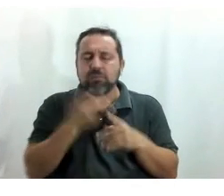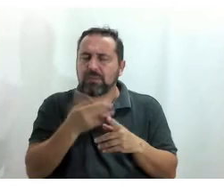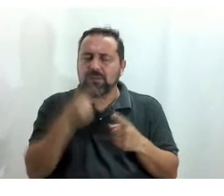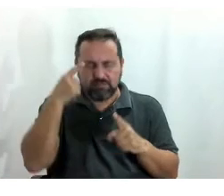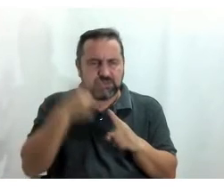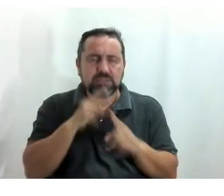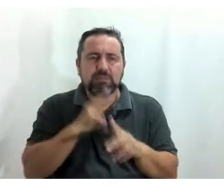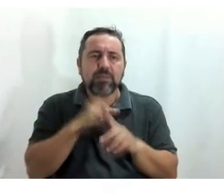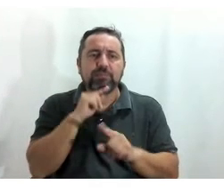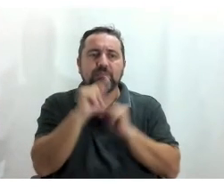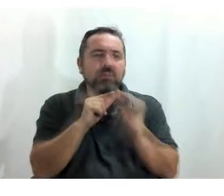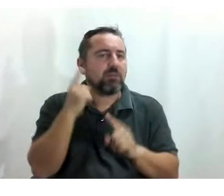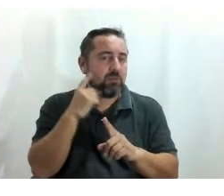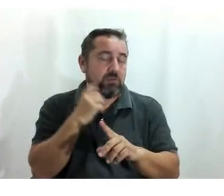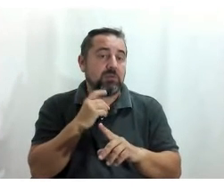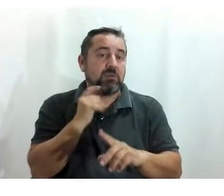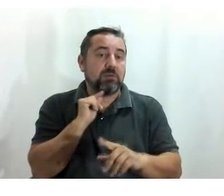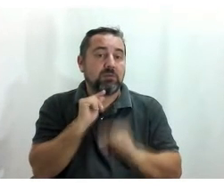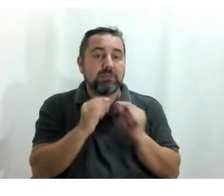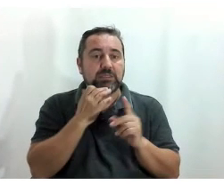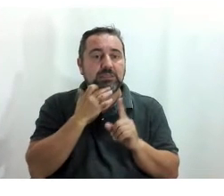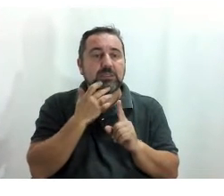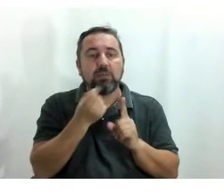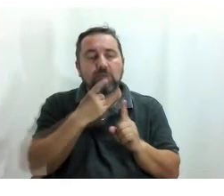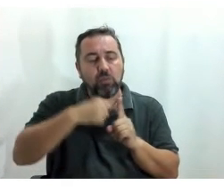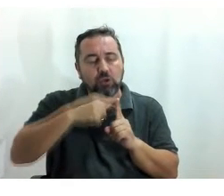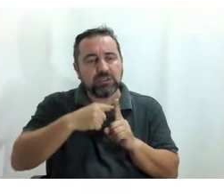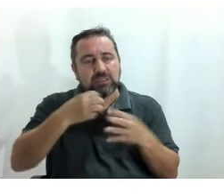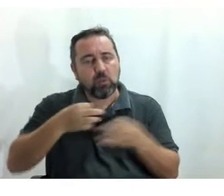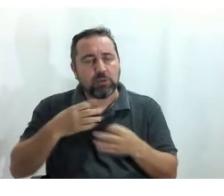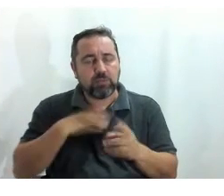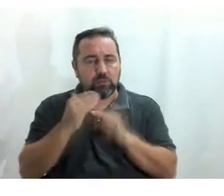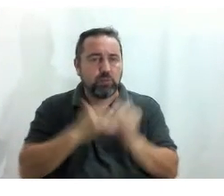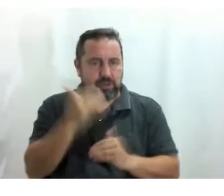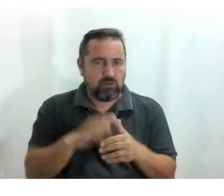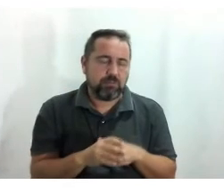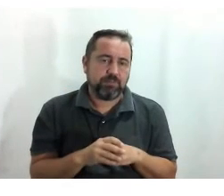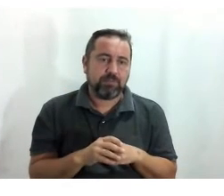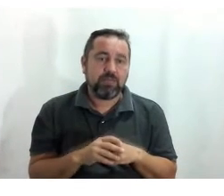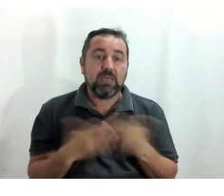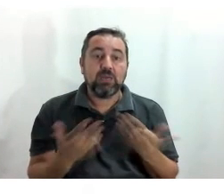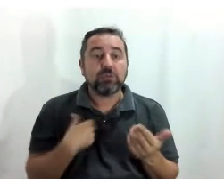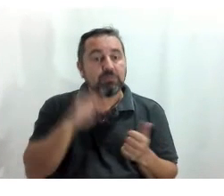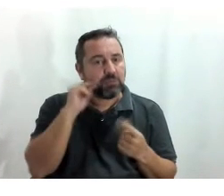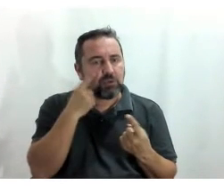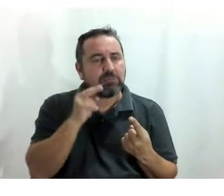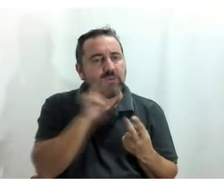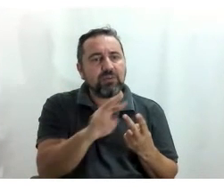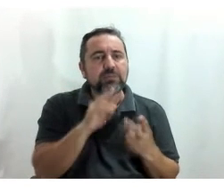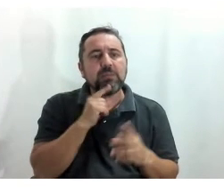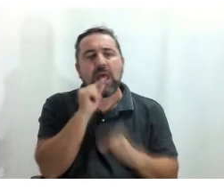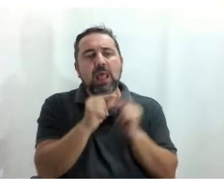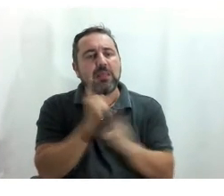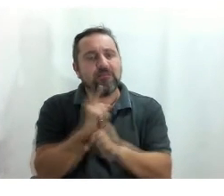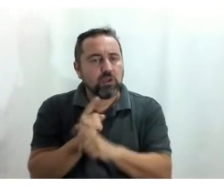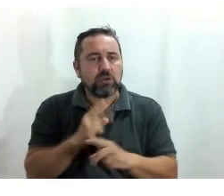si se superan las dosis seguras o las dosis establecidas. Entre ellos podemos encontrar, por ejemplo, antibióticos, sobre